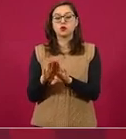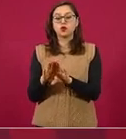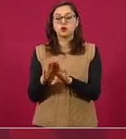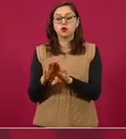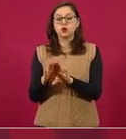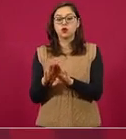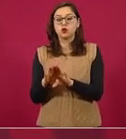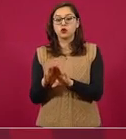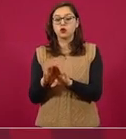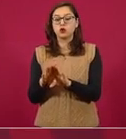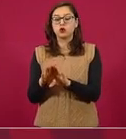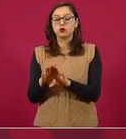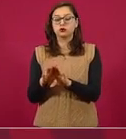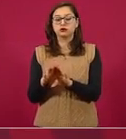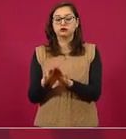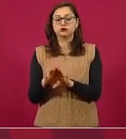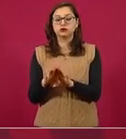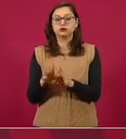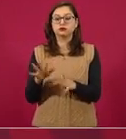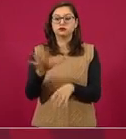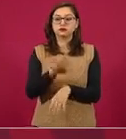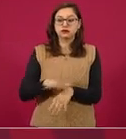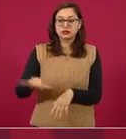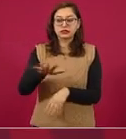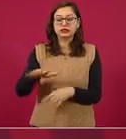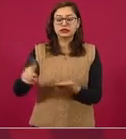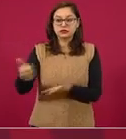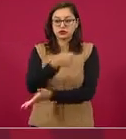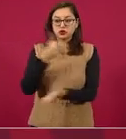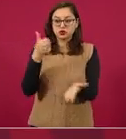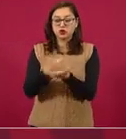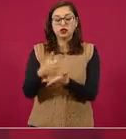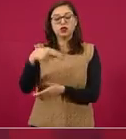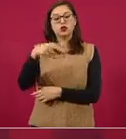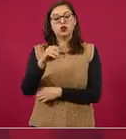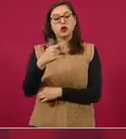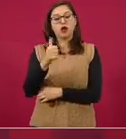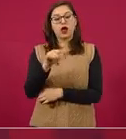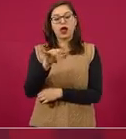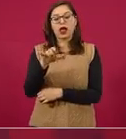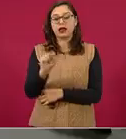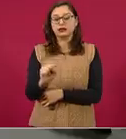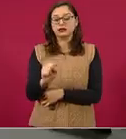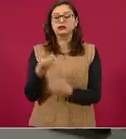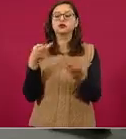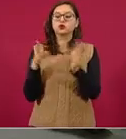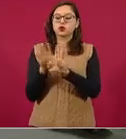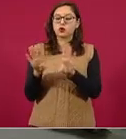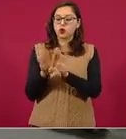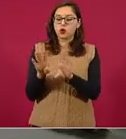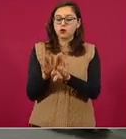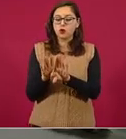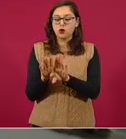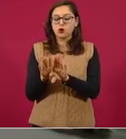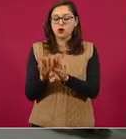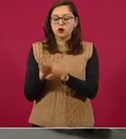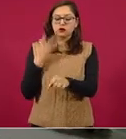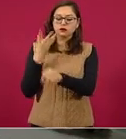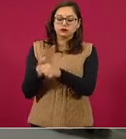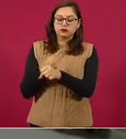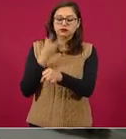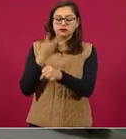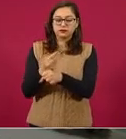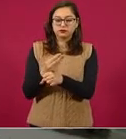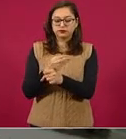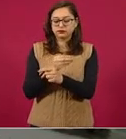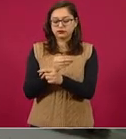de la ciudad de Nogales, que atraviesa la